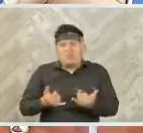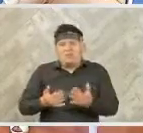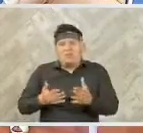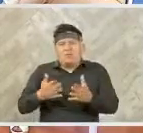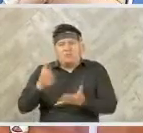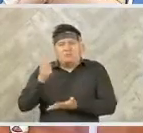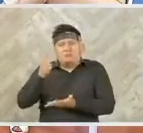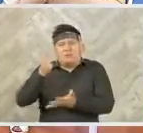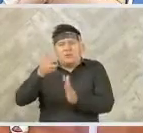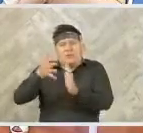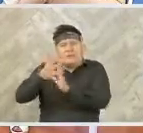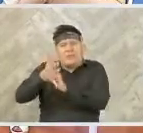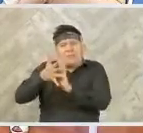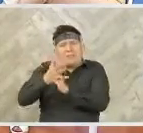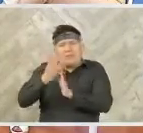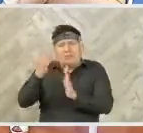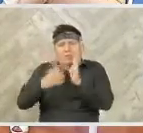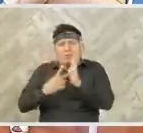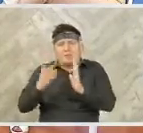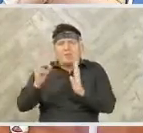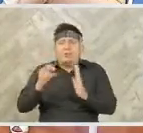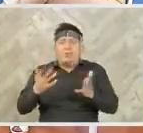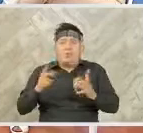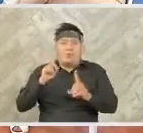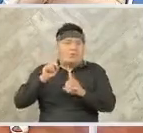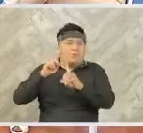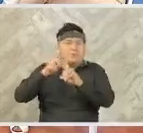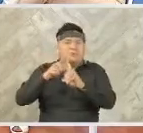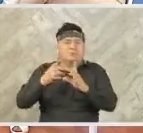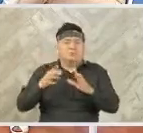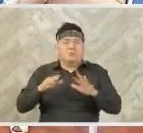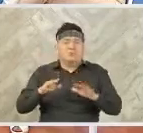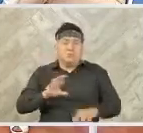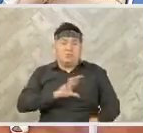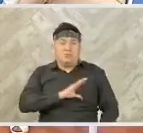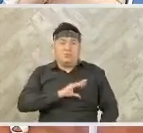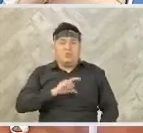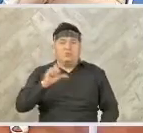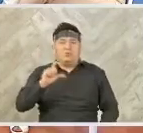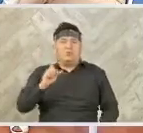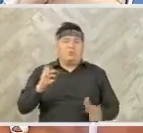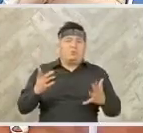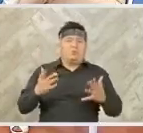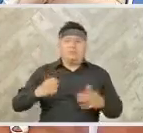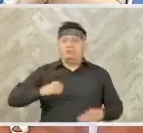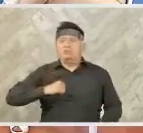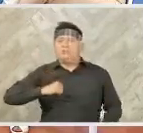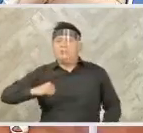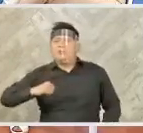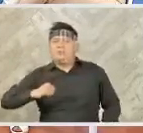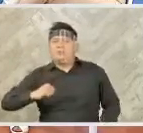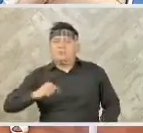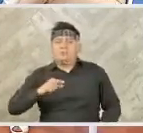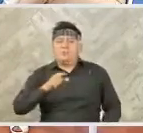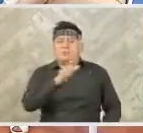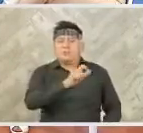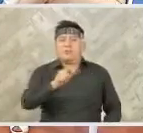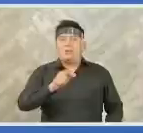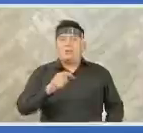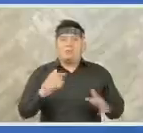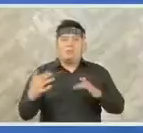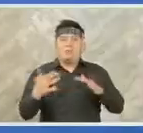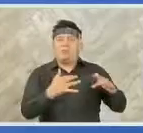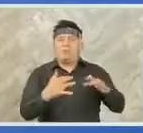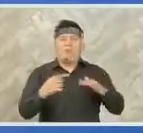fue el mayor logro que tuvo la administración municipal en la protección de los derechos de las víctimas del conflicto armado?